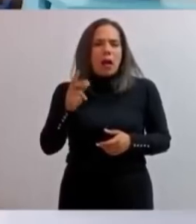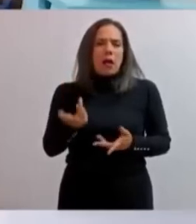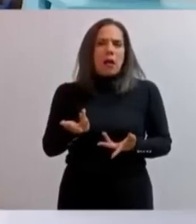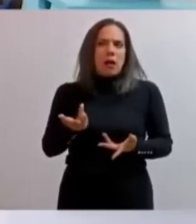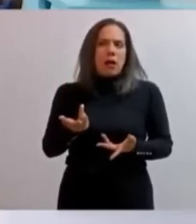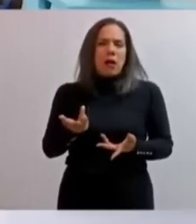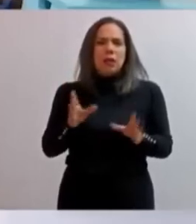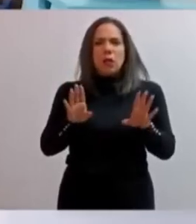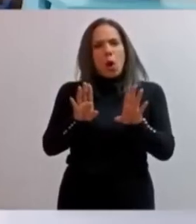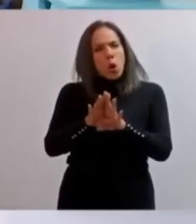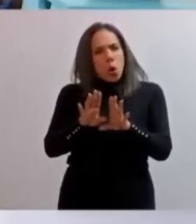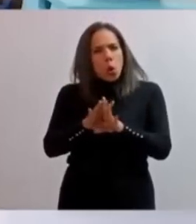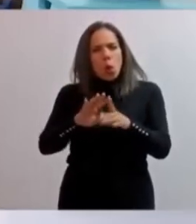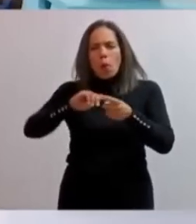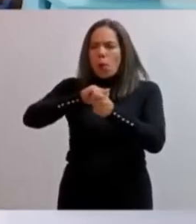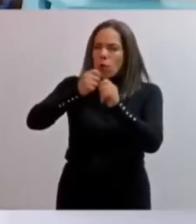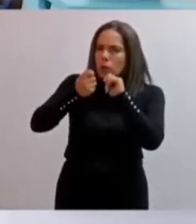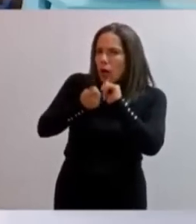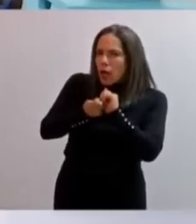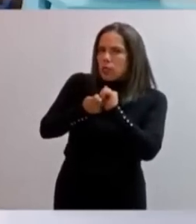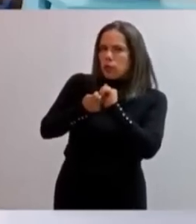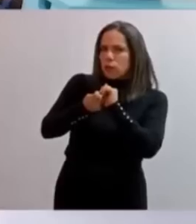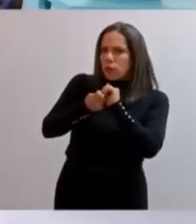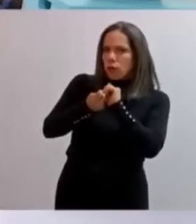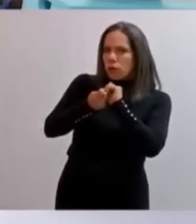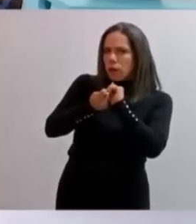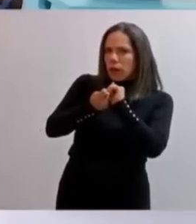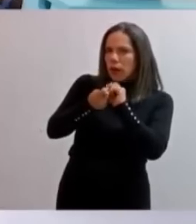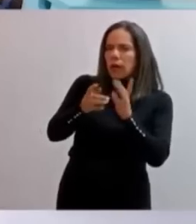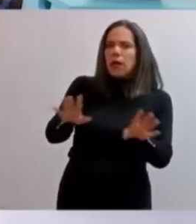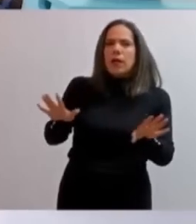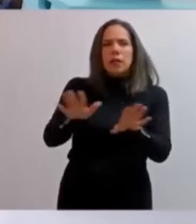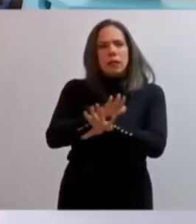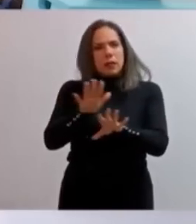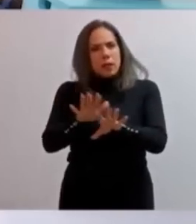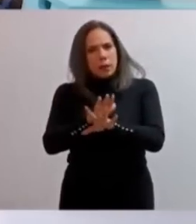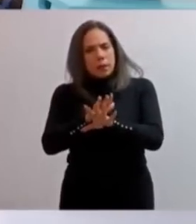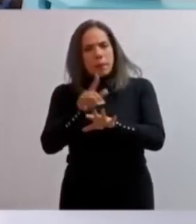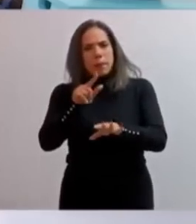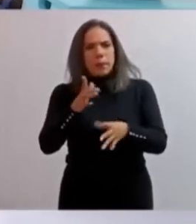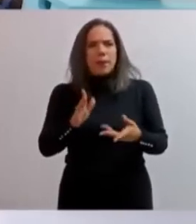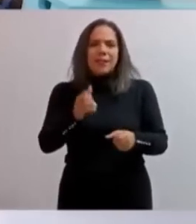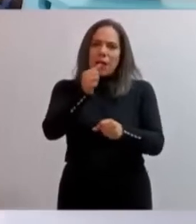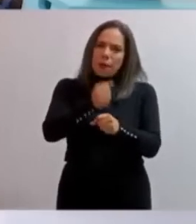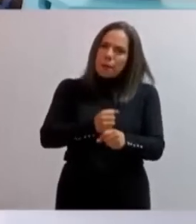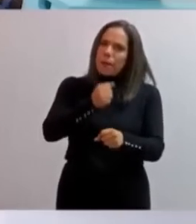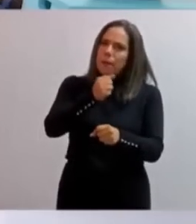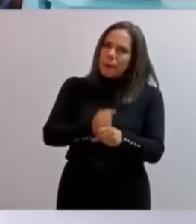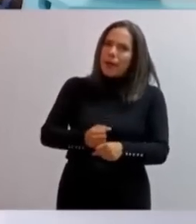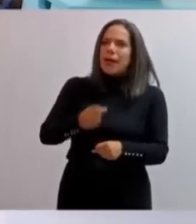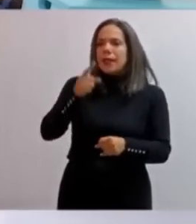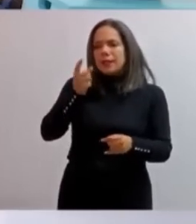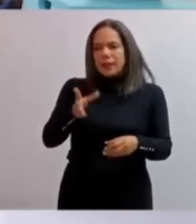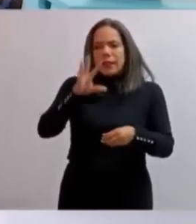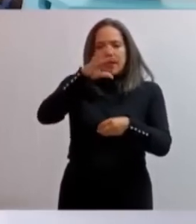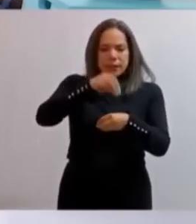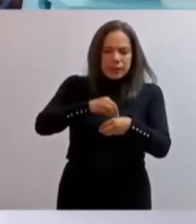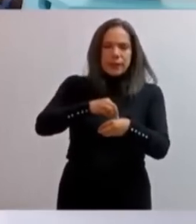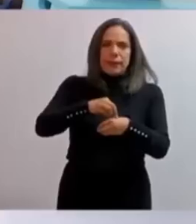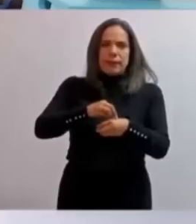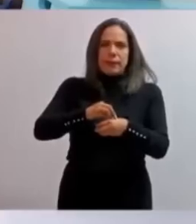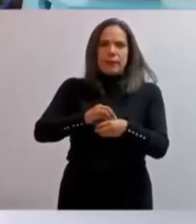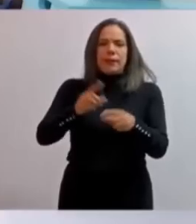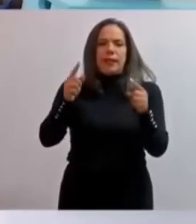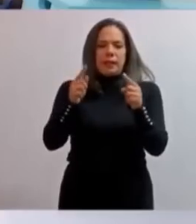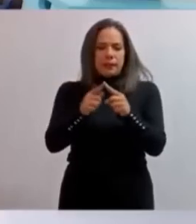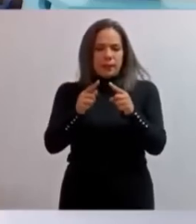transformar y establecer prácticas, pasar de las prácticas instituidas a prácticas instituyentes que ayuden a